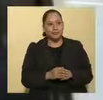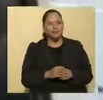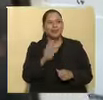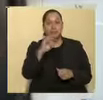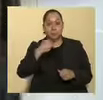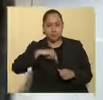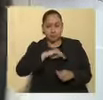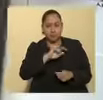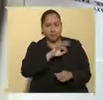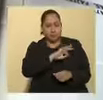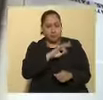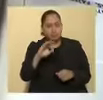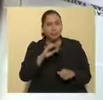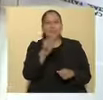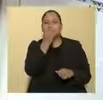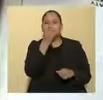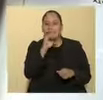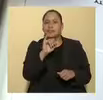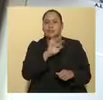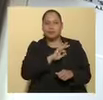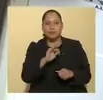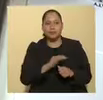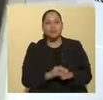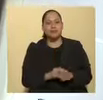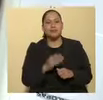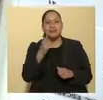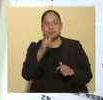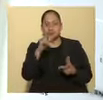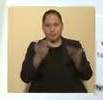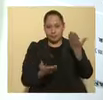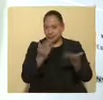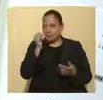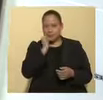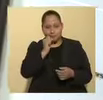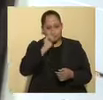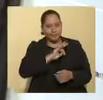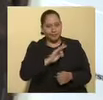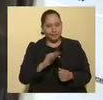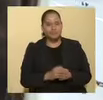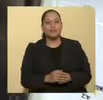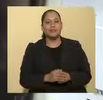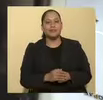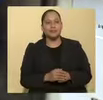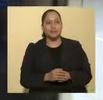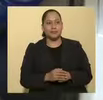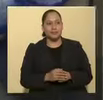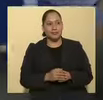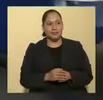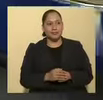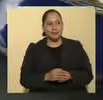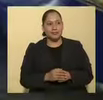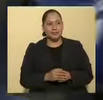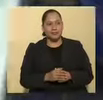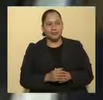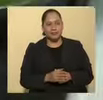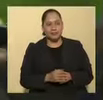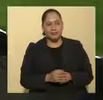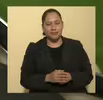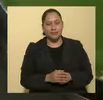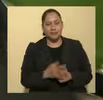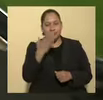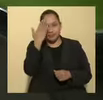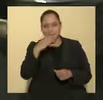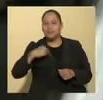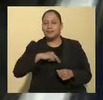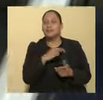podemos, acuérdense que sí podemos comerlo, siempre y cuando lo balanceamos. No, tú eres nuestra experta. Vamos a, ¿sabes qué vamos a